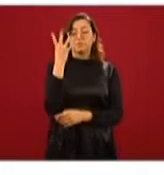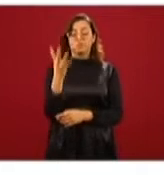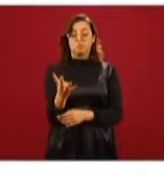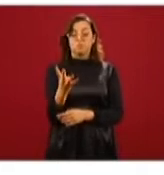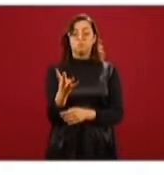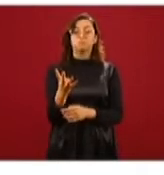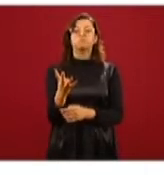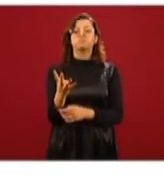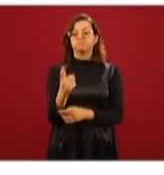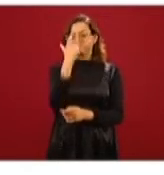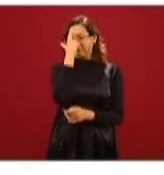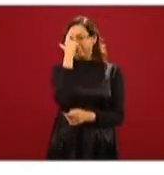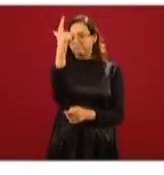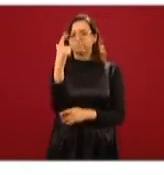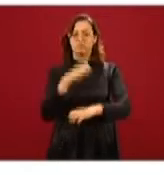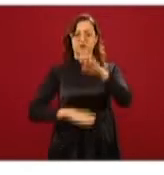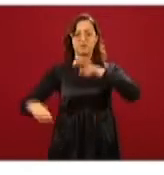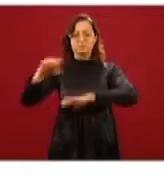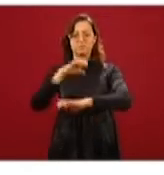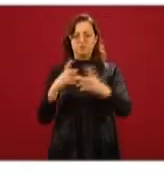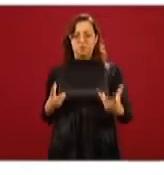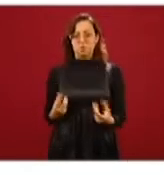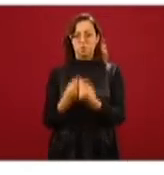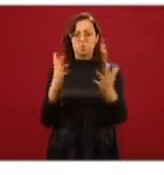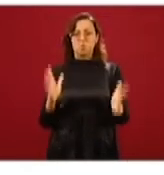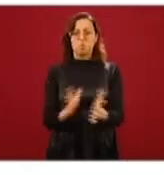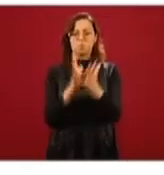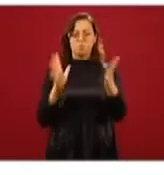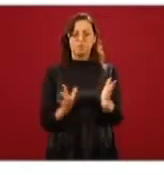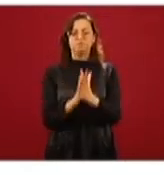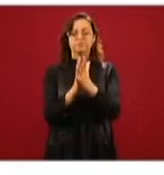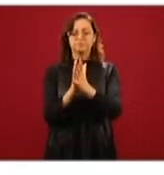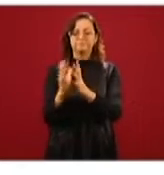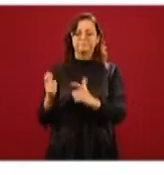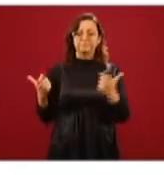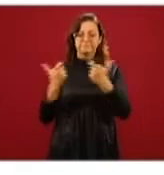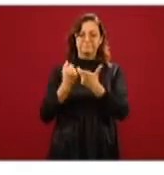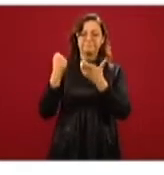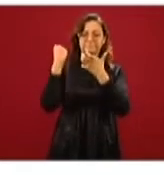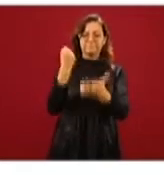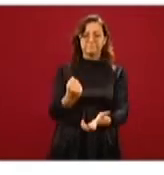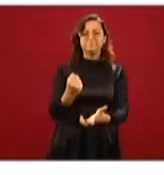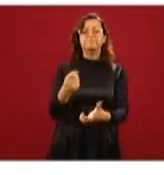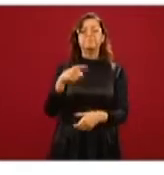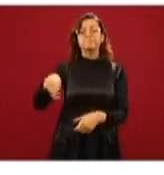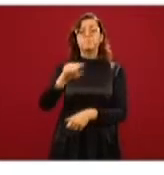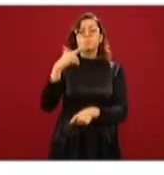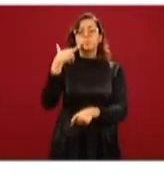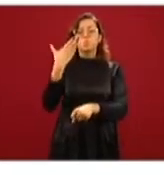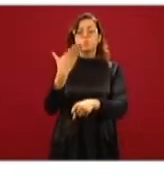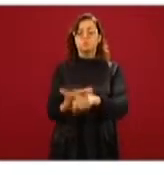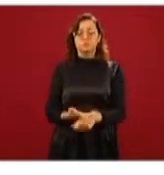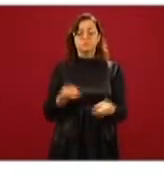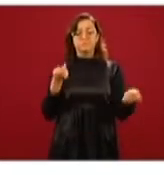la creación de una empresa de participación estatal mayoritaria que será la encargada de la